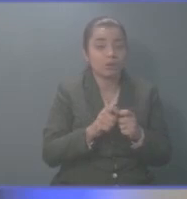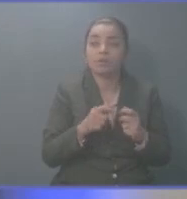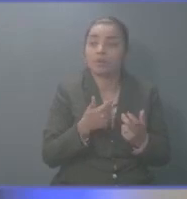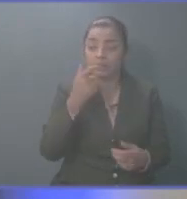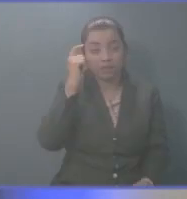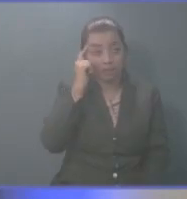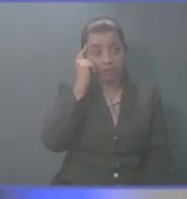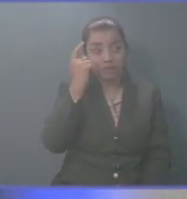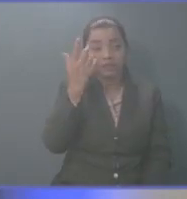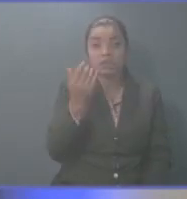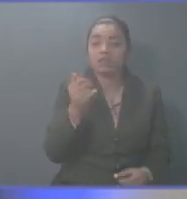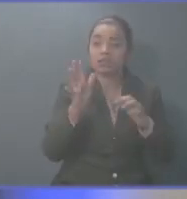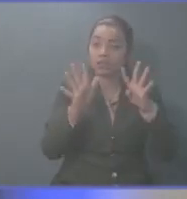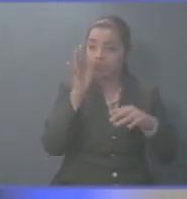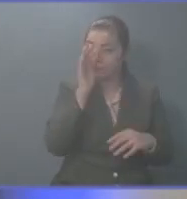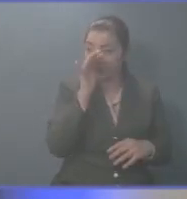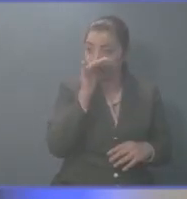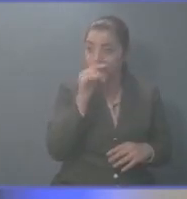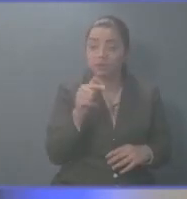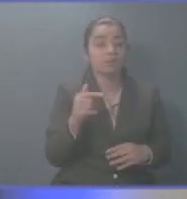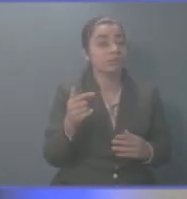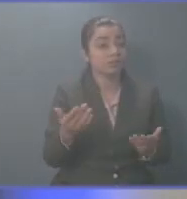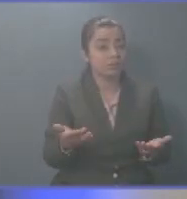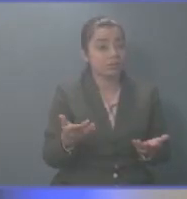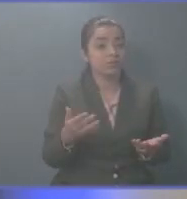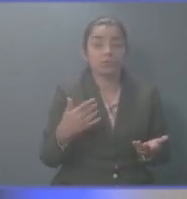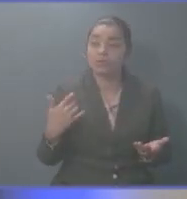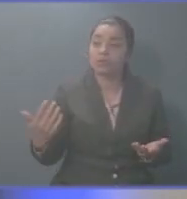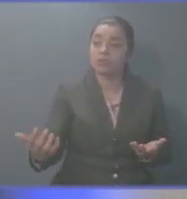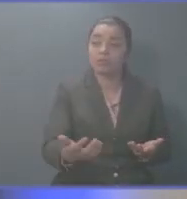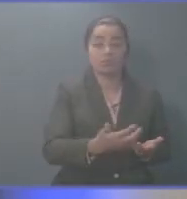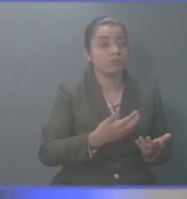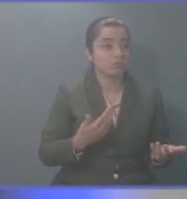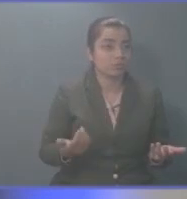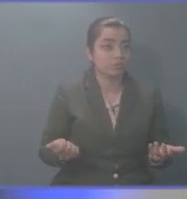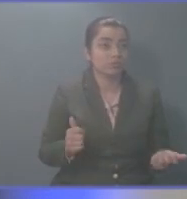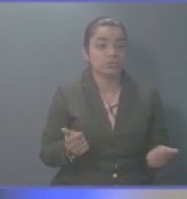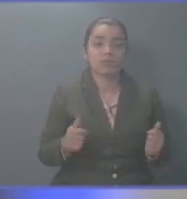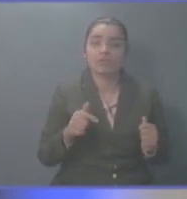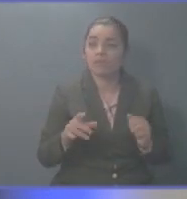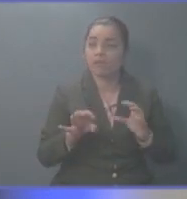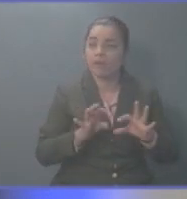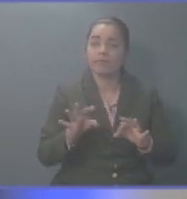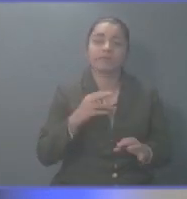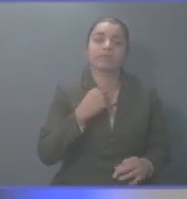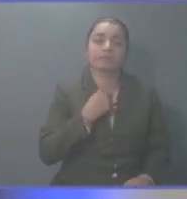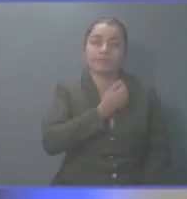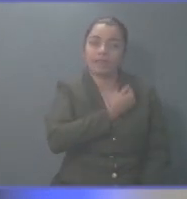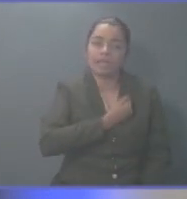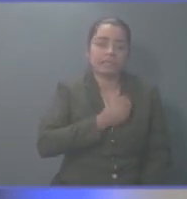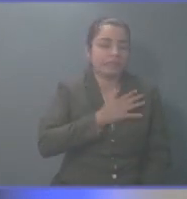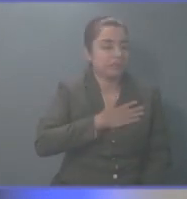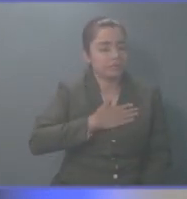9 de febrero, porque lo que ocurrió el 9 de febrero, Max, sin lugar a dudas, fue algo lamentable,